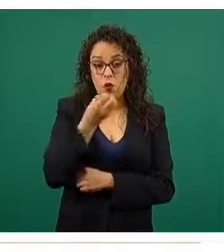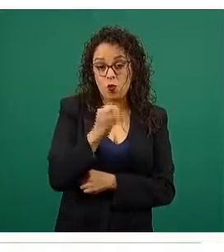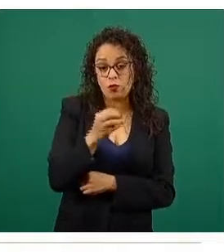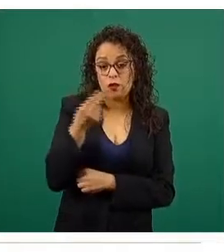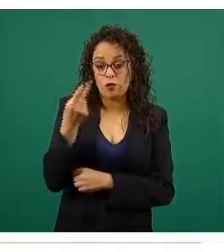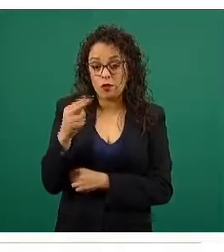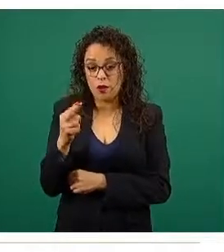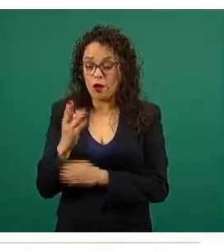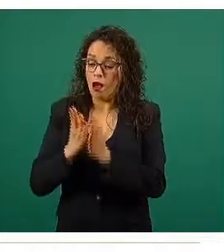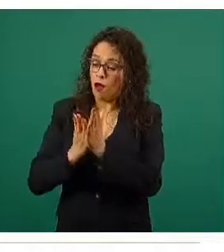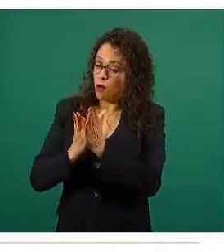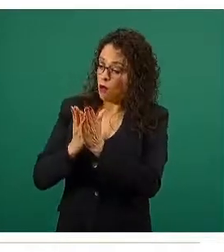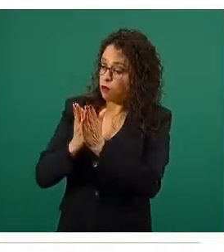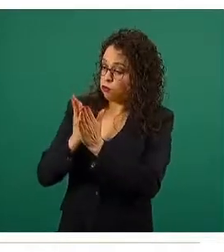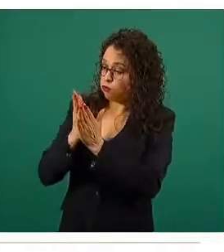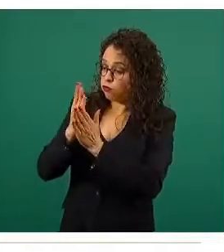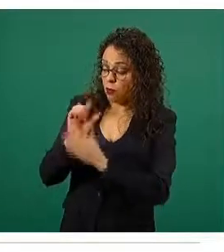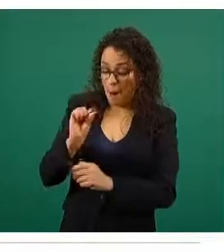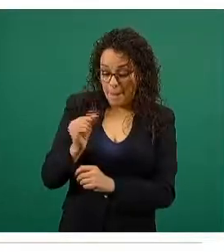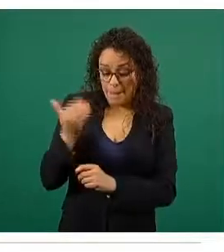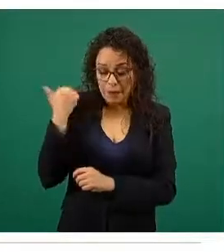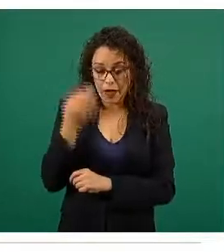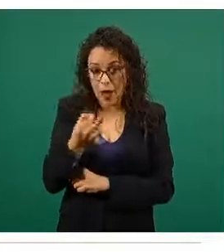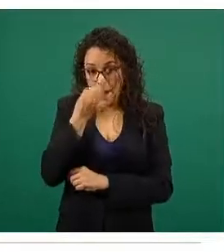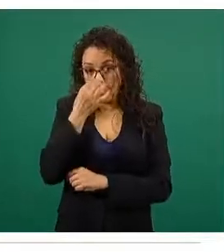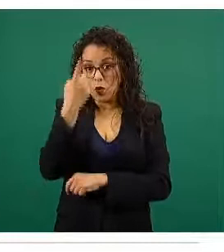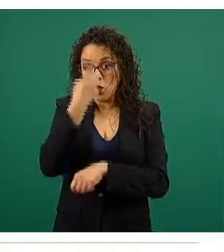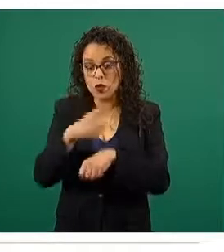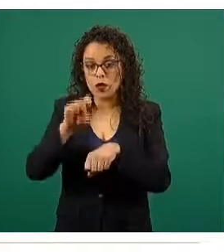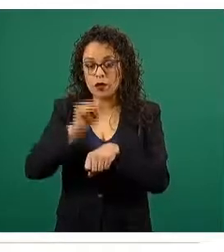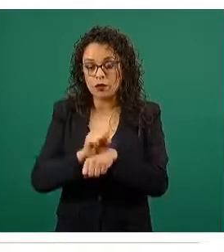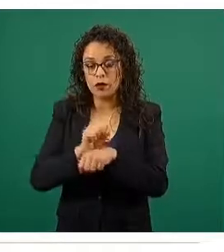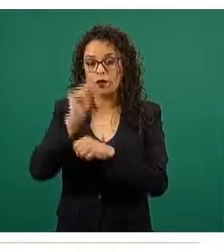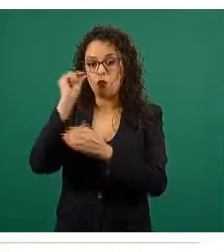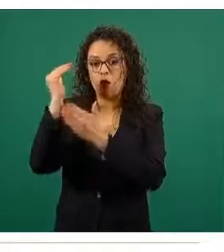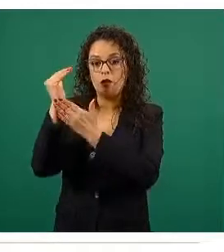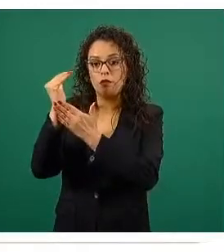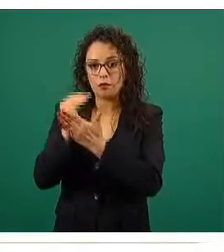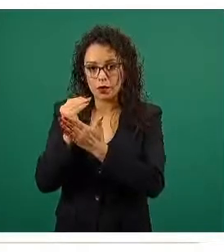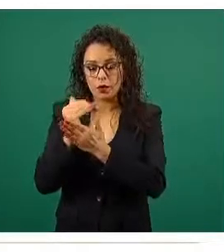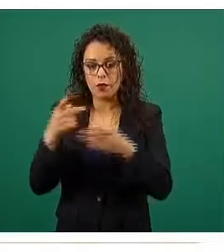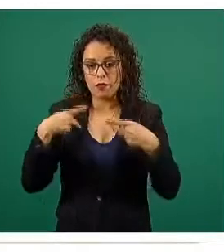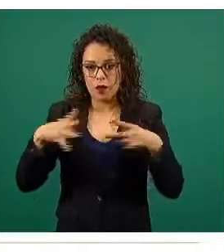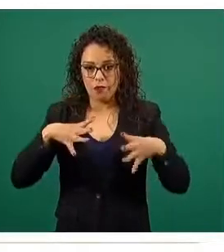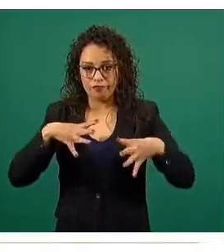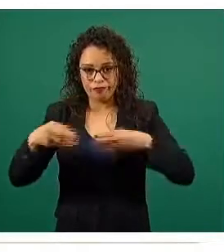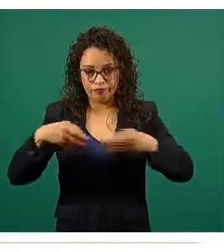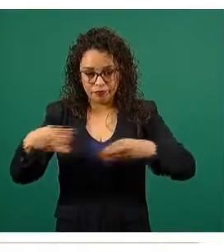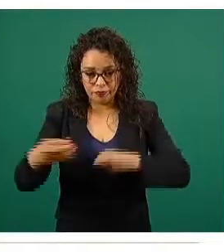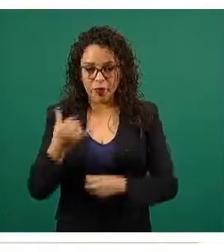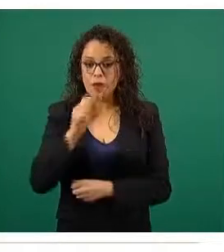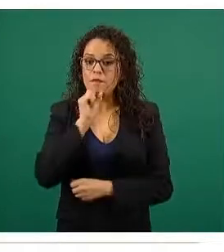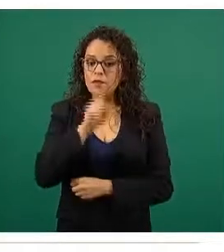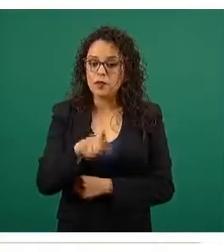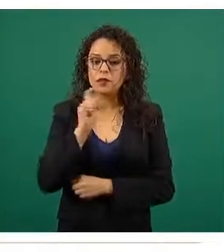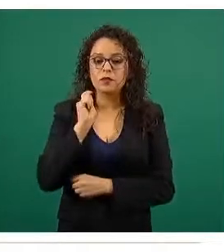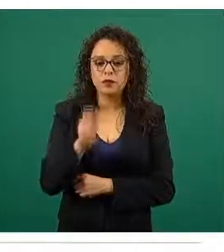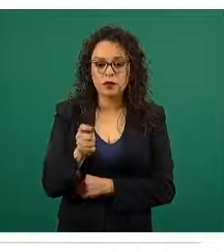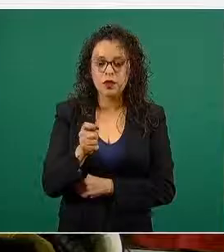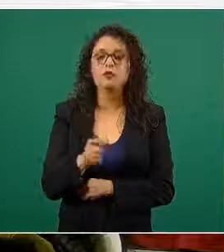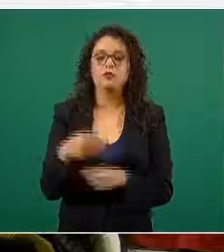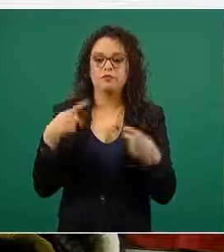noviembre, apenas 1 semana de reducción en los casos y también una reducción muy tímida